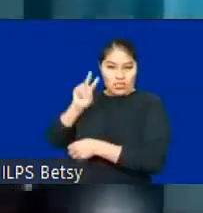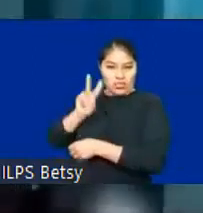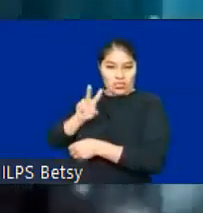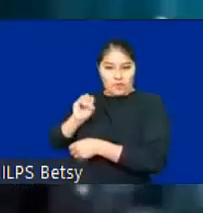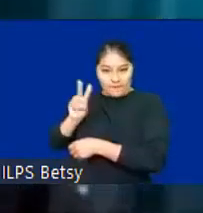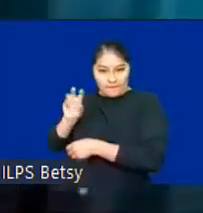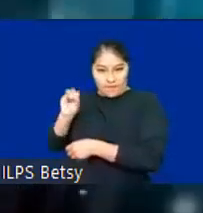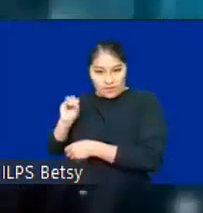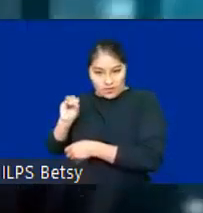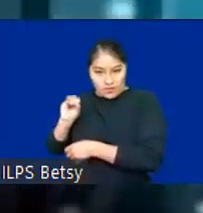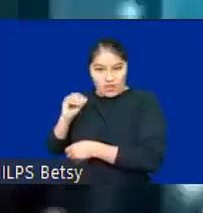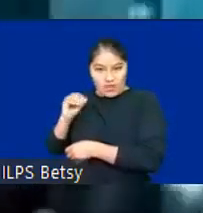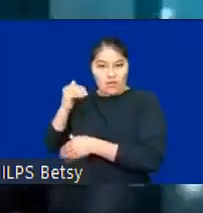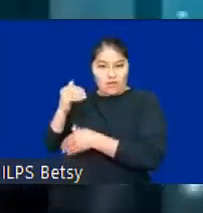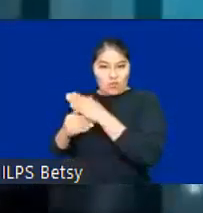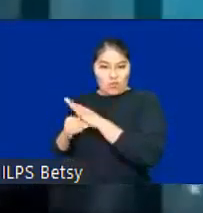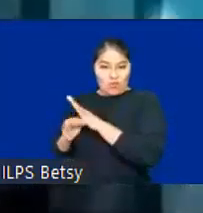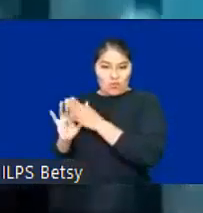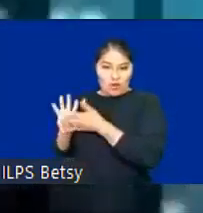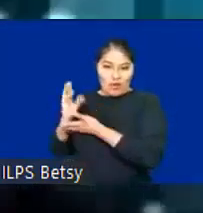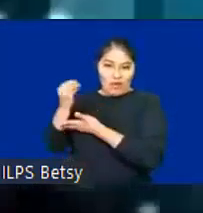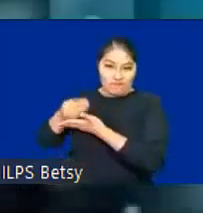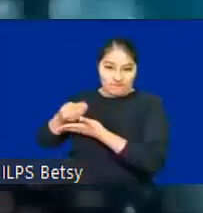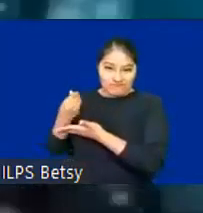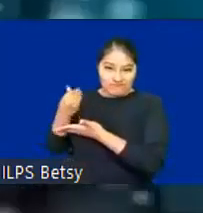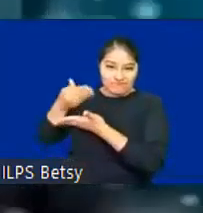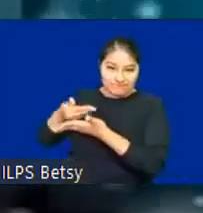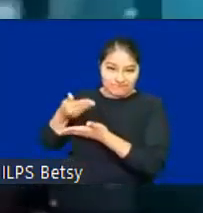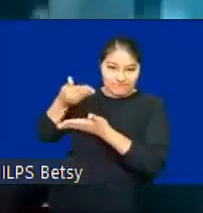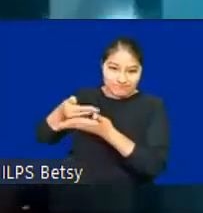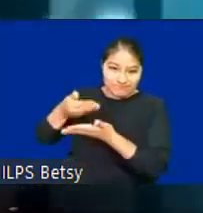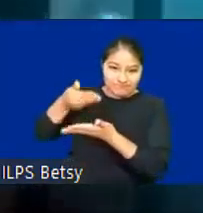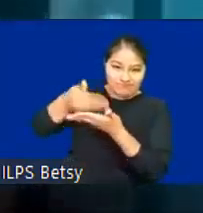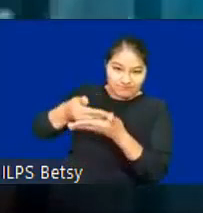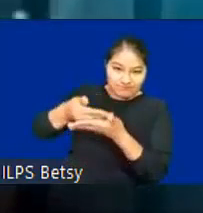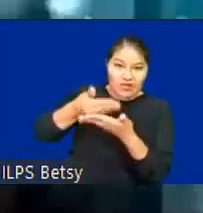actos registrales de origen notarial. O sea, a partir de,